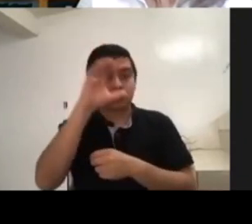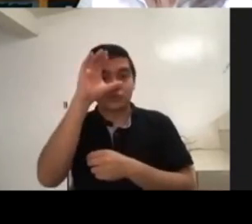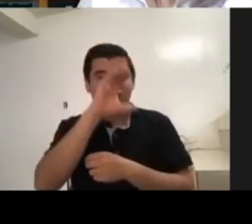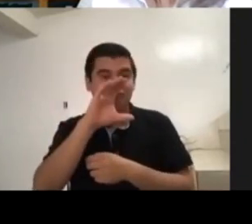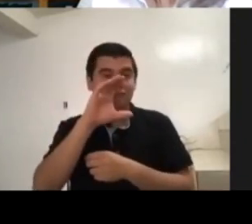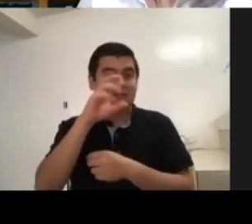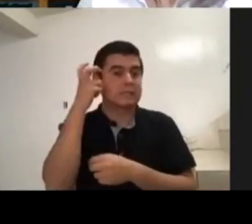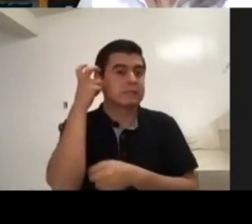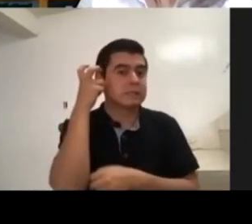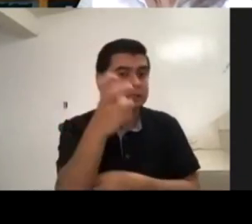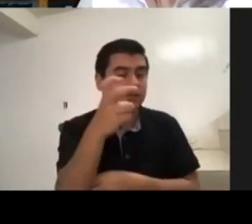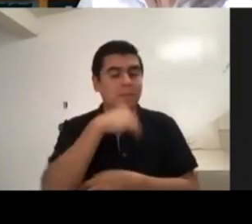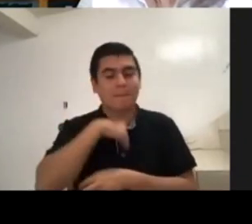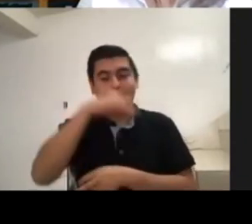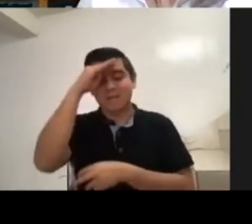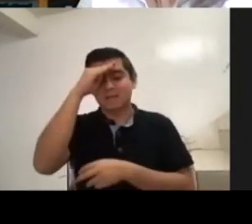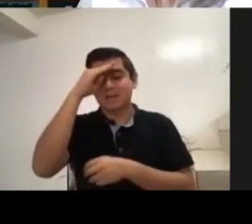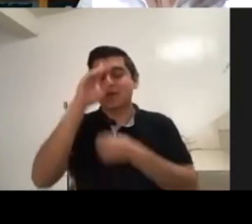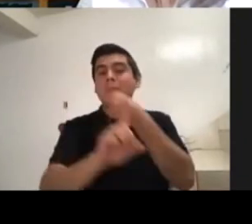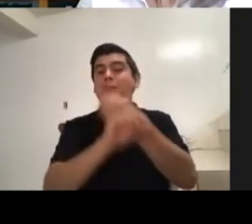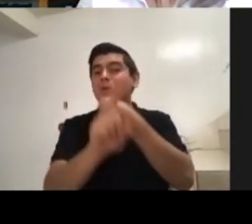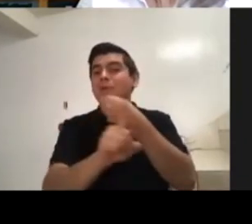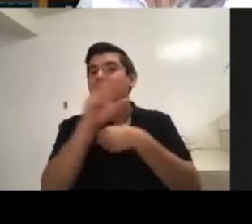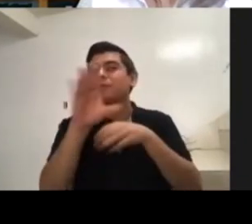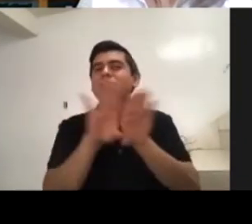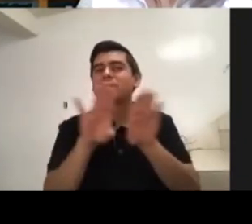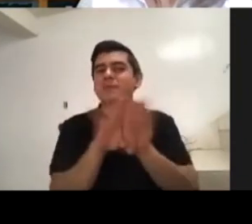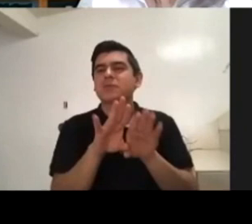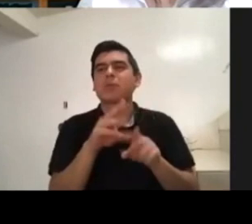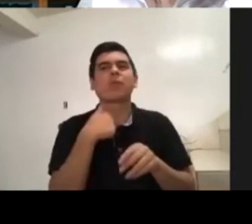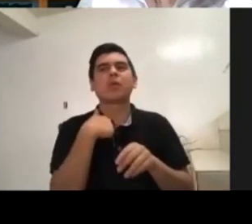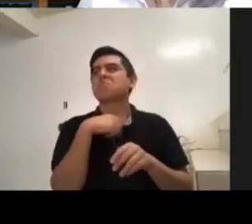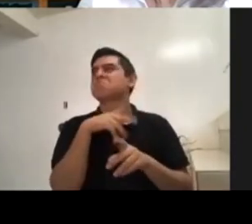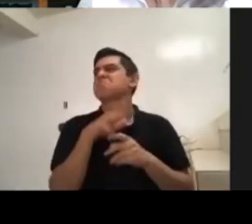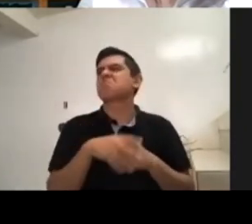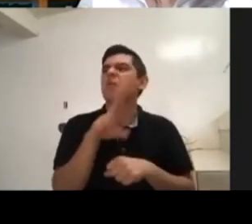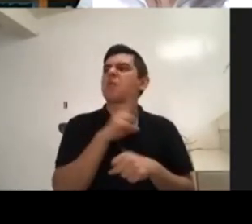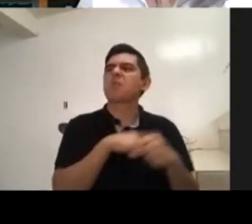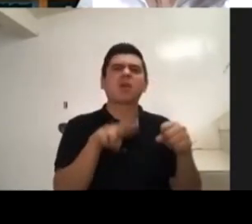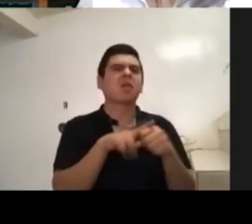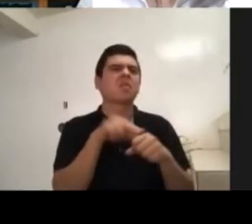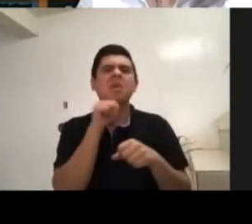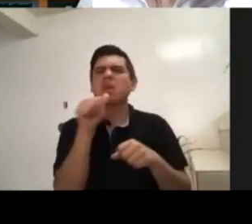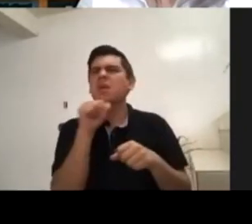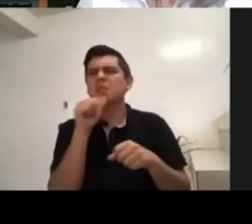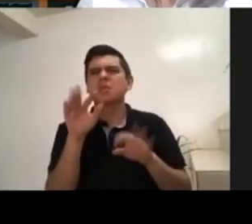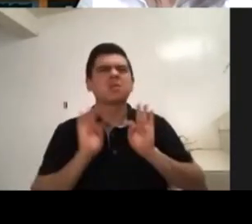hay que atender. No podemos hacer como si no existiera. No podemos decir nada más